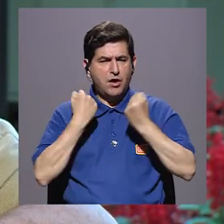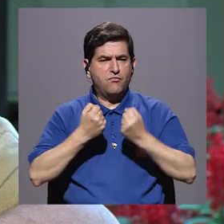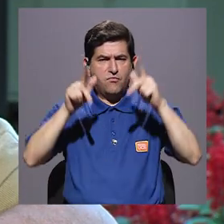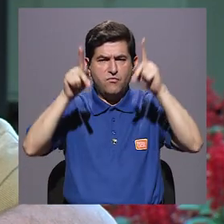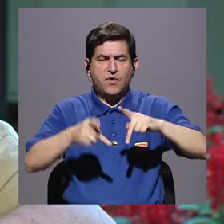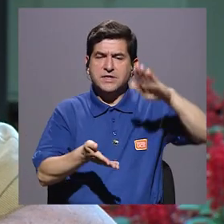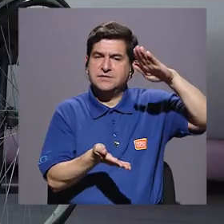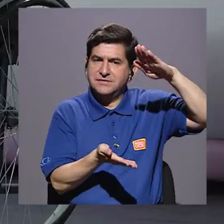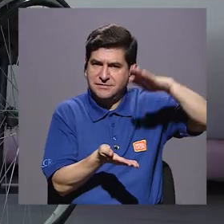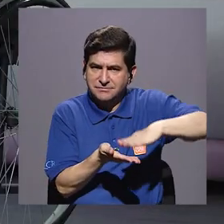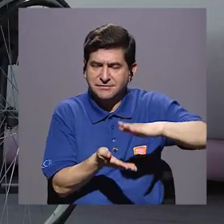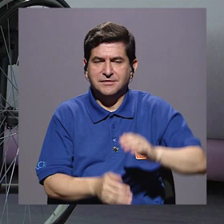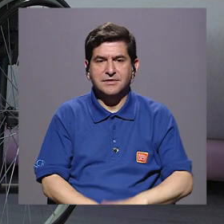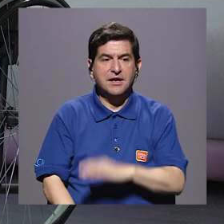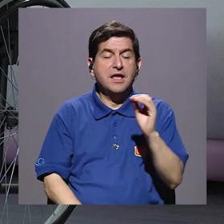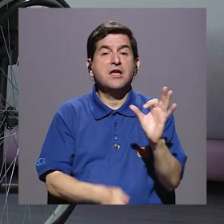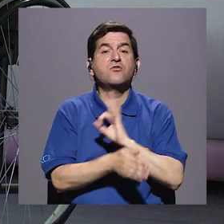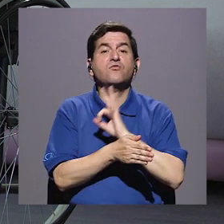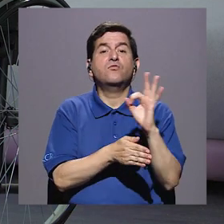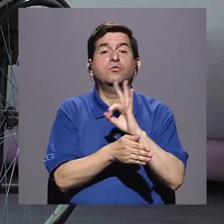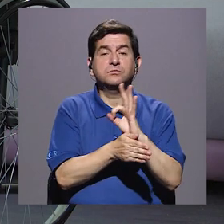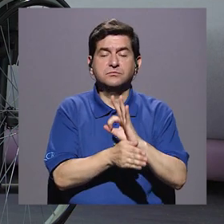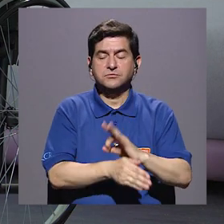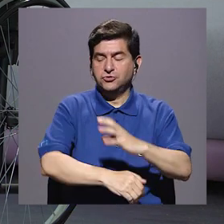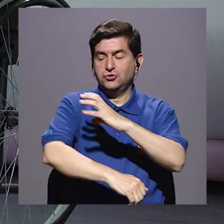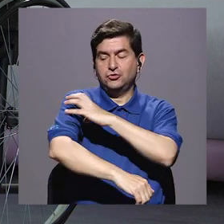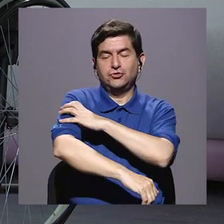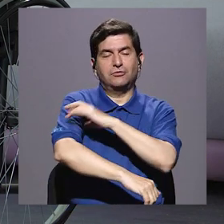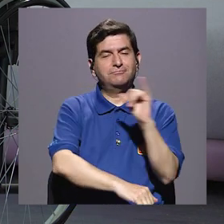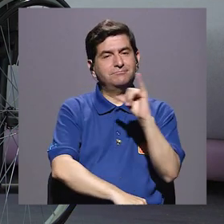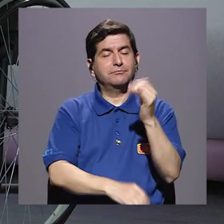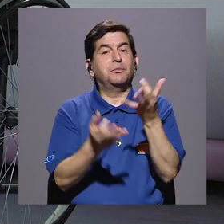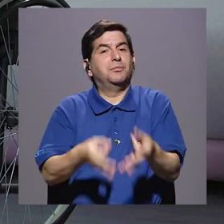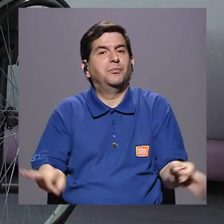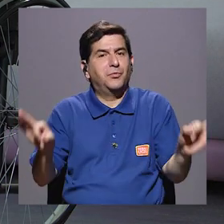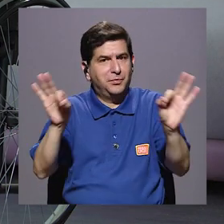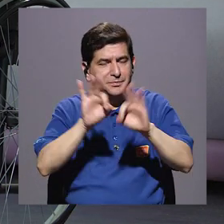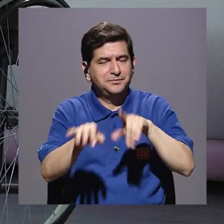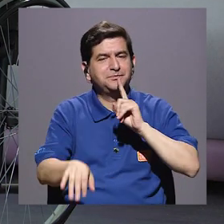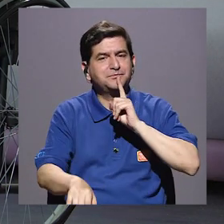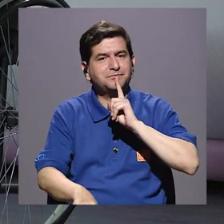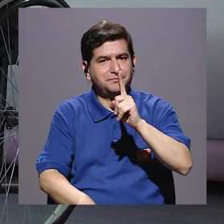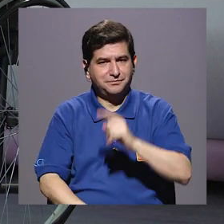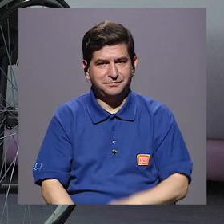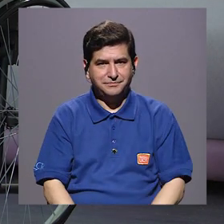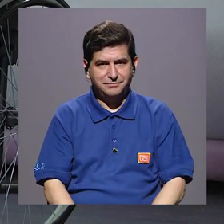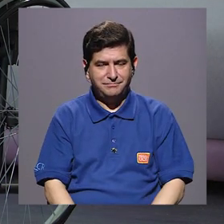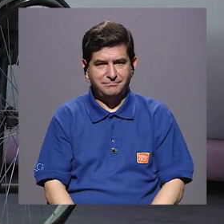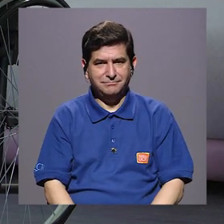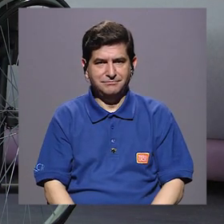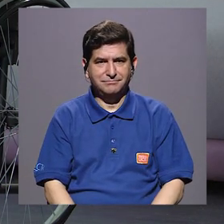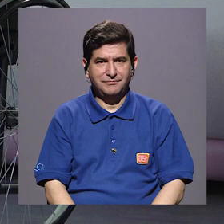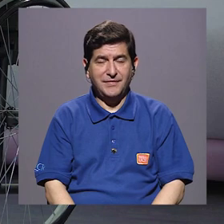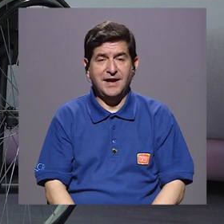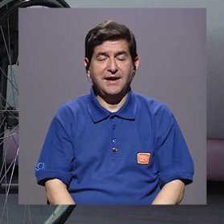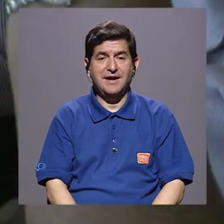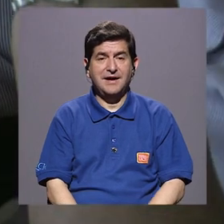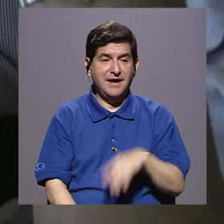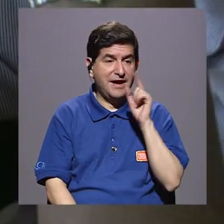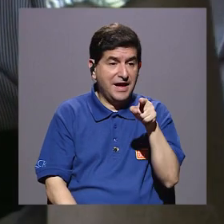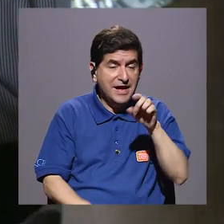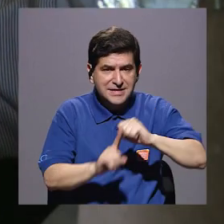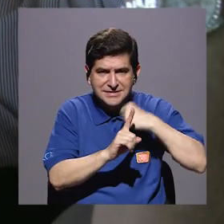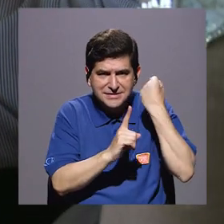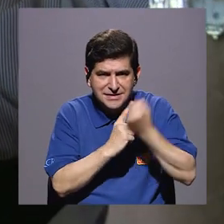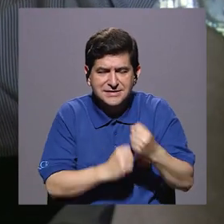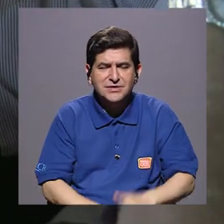de las personas va a disminuir. Y la función muscular también. Que es importante indicar, como lo mencioné anteriormente, la sarcopenia,